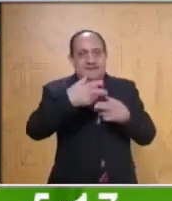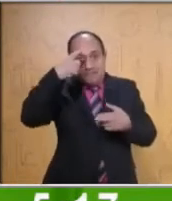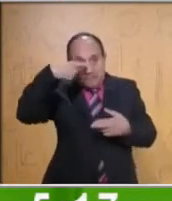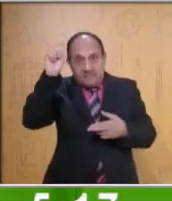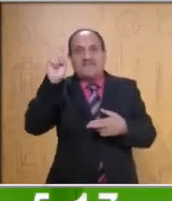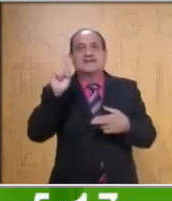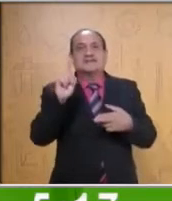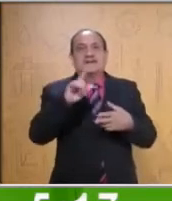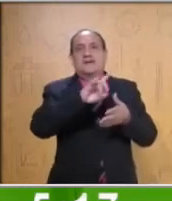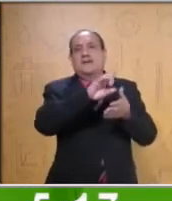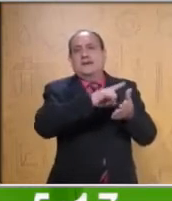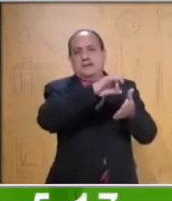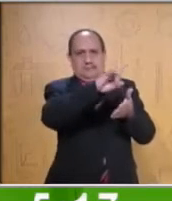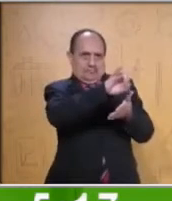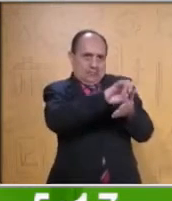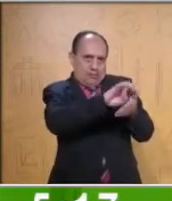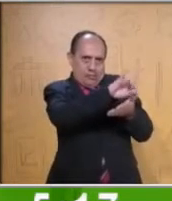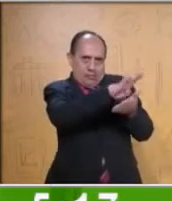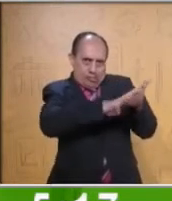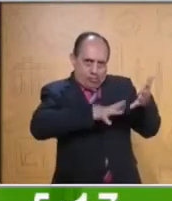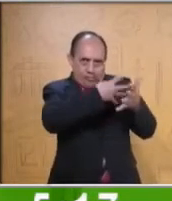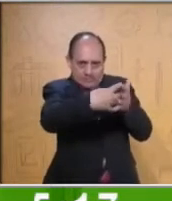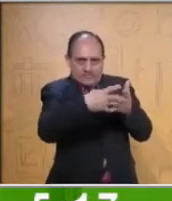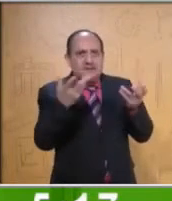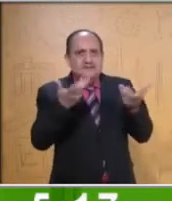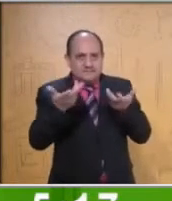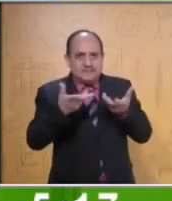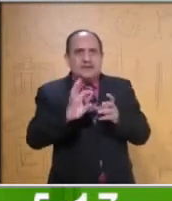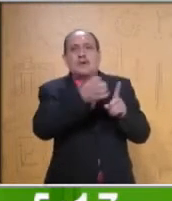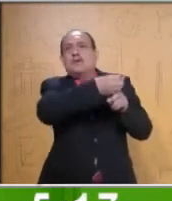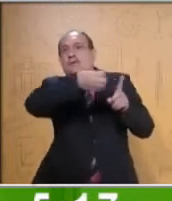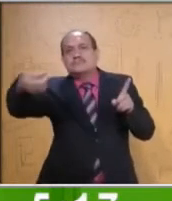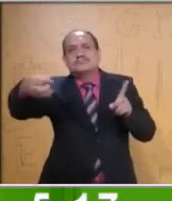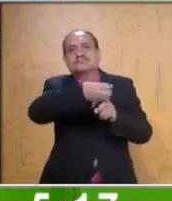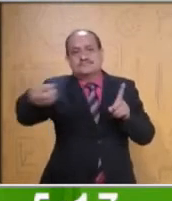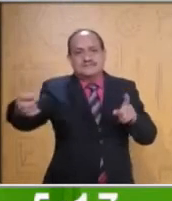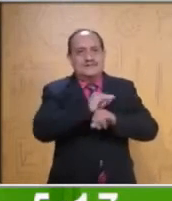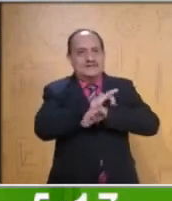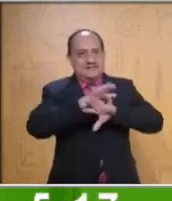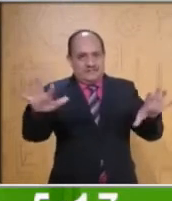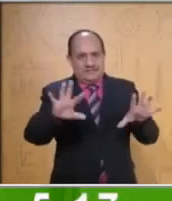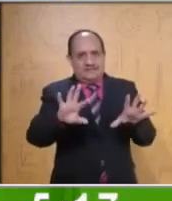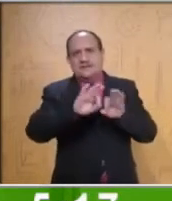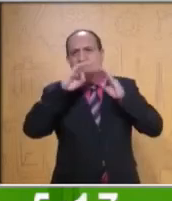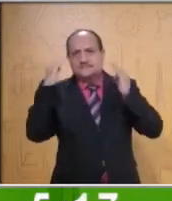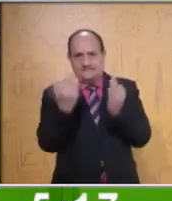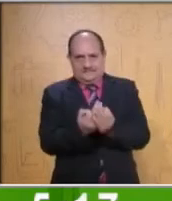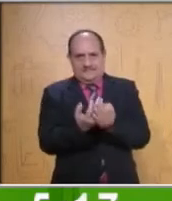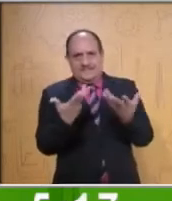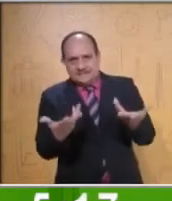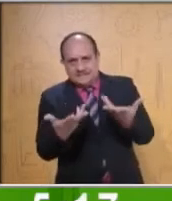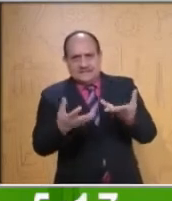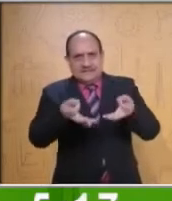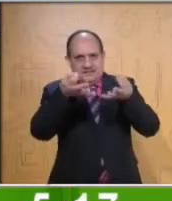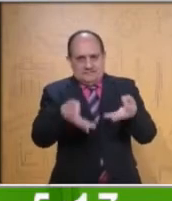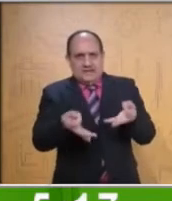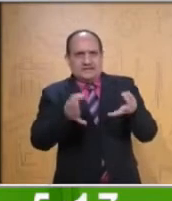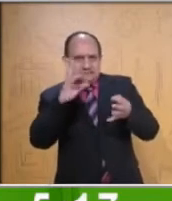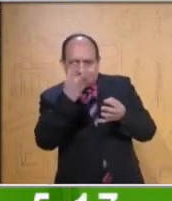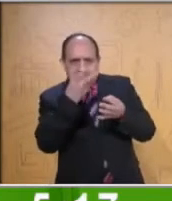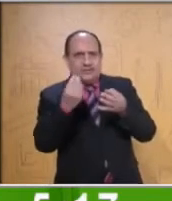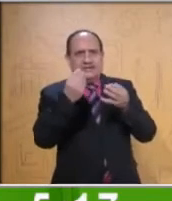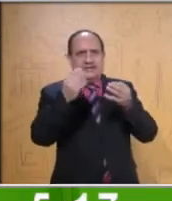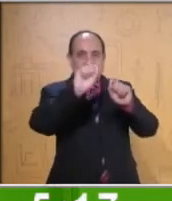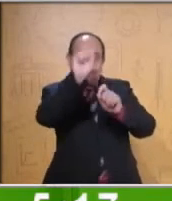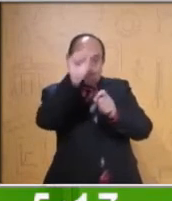hacer un cuadro? Sí, sí es muy fácil, pero también si yo organizo la información de una manera un poco más atractiva,